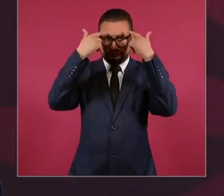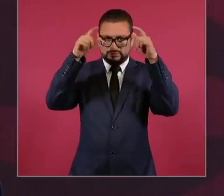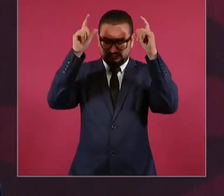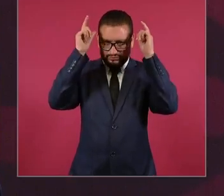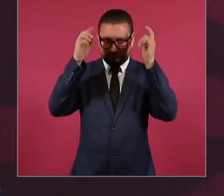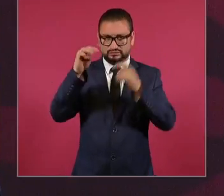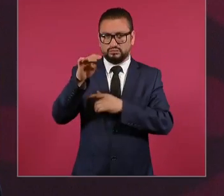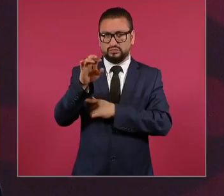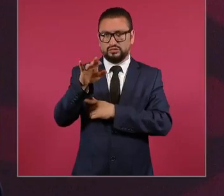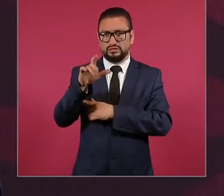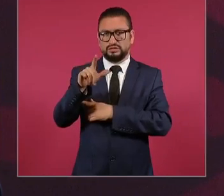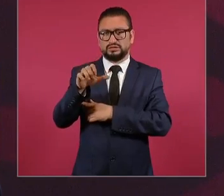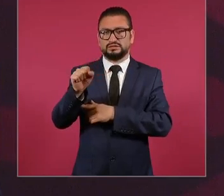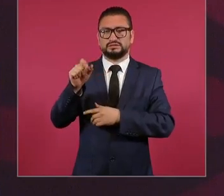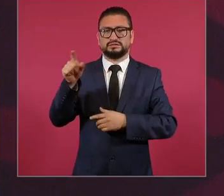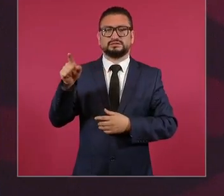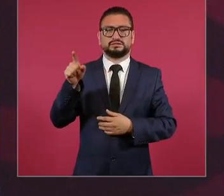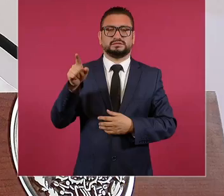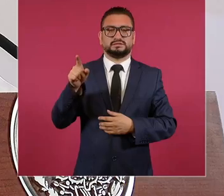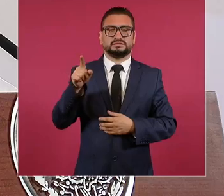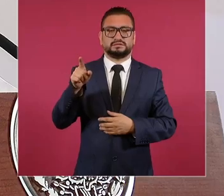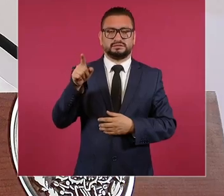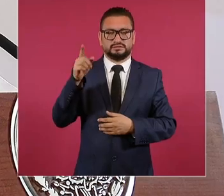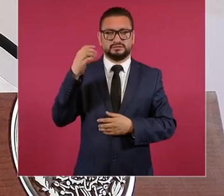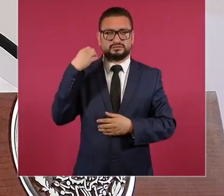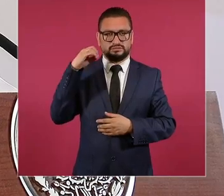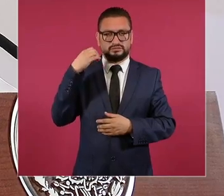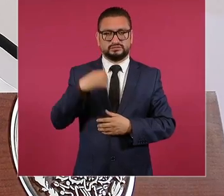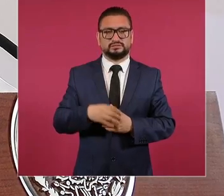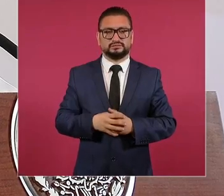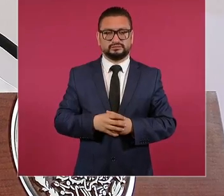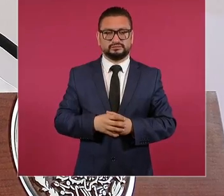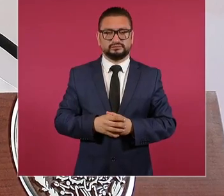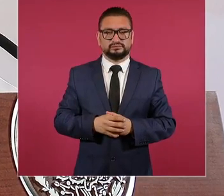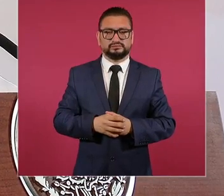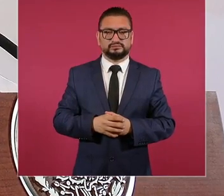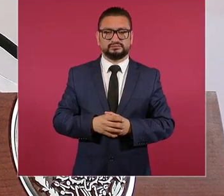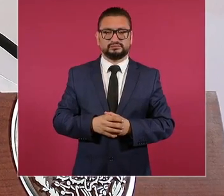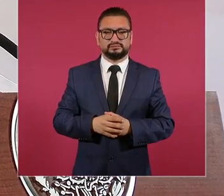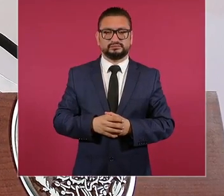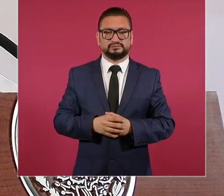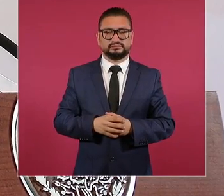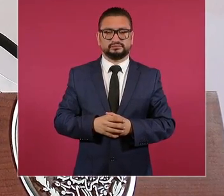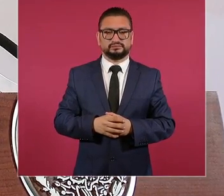Morales era de Oaxaca de